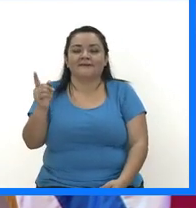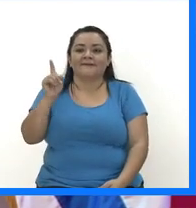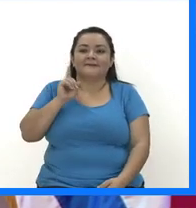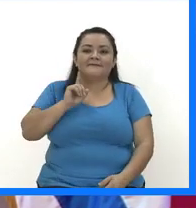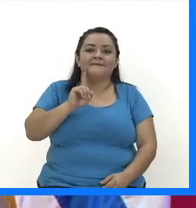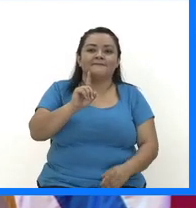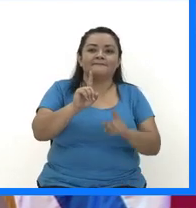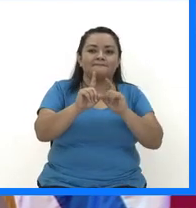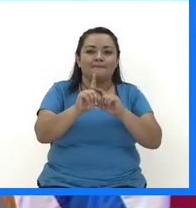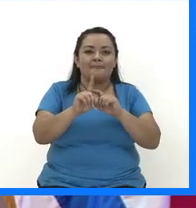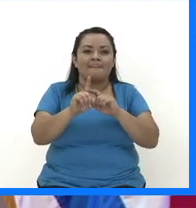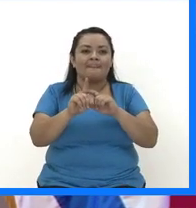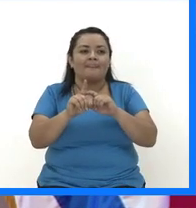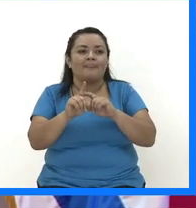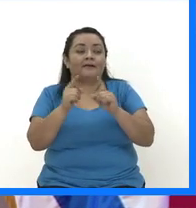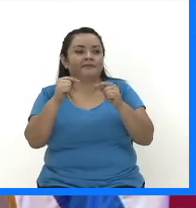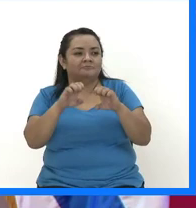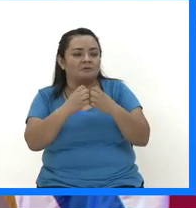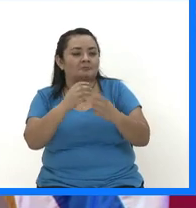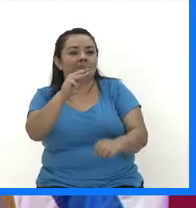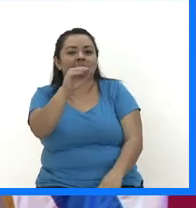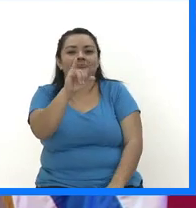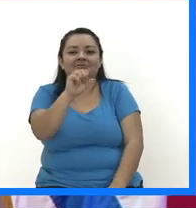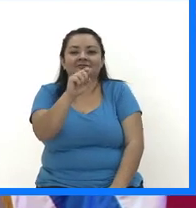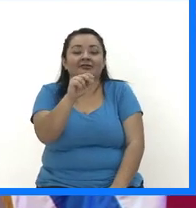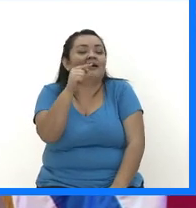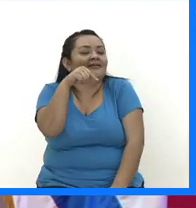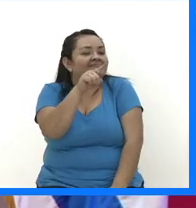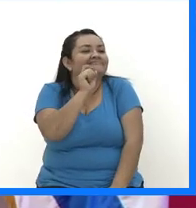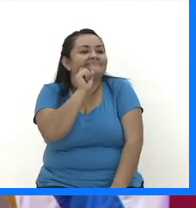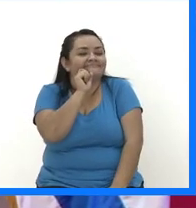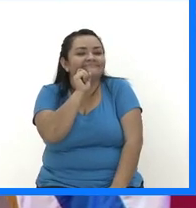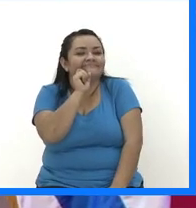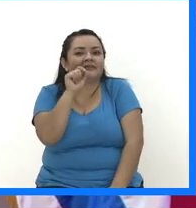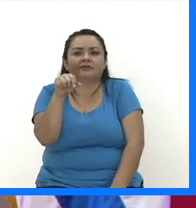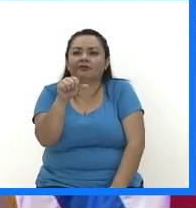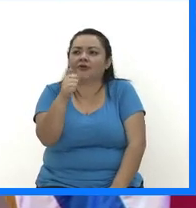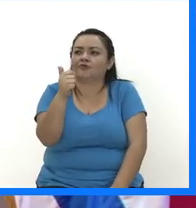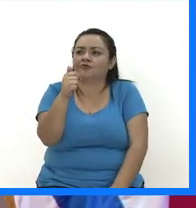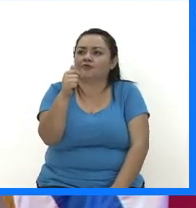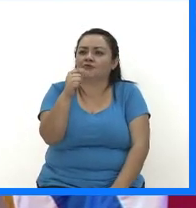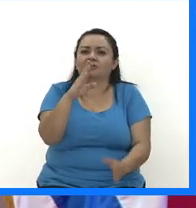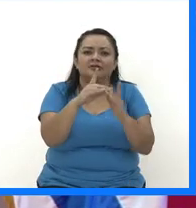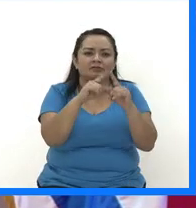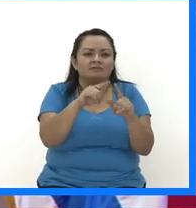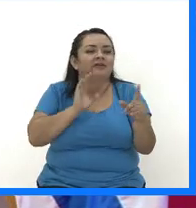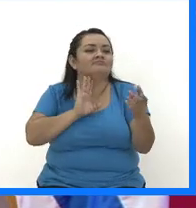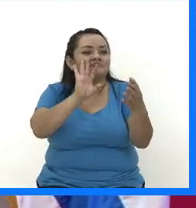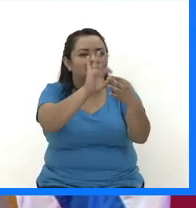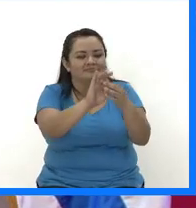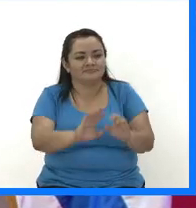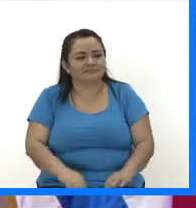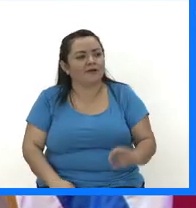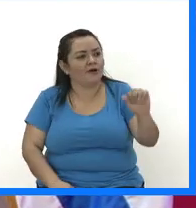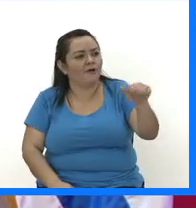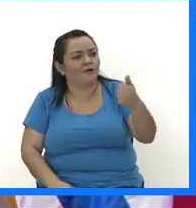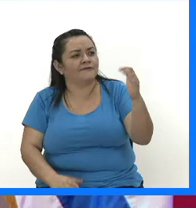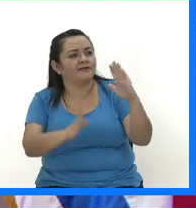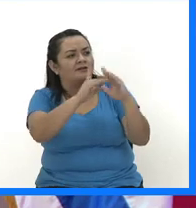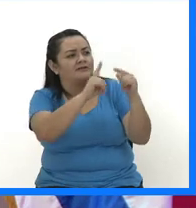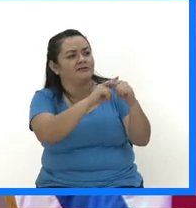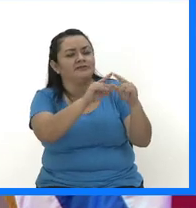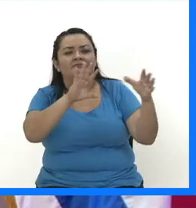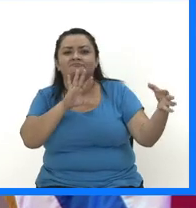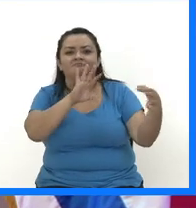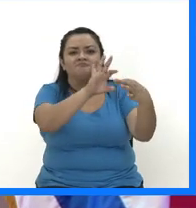el movimiento mesiánico hoy son versión aparecieron los reformados y son reformados a parecernos de